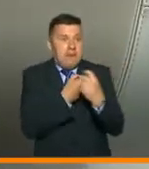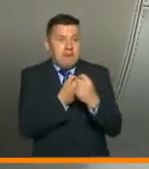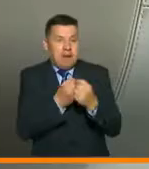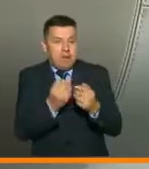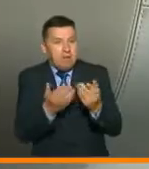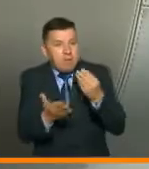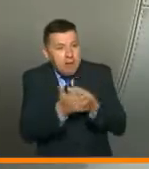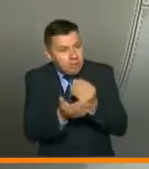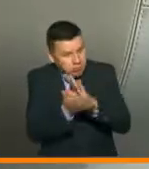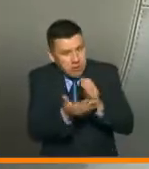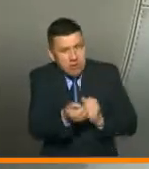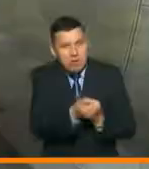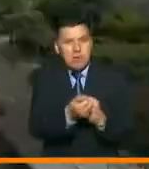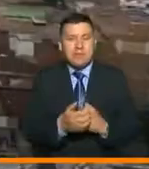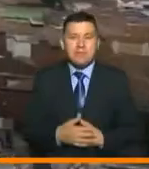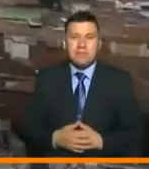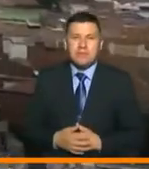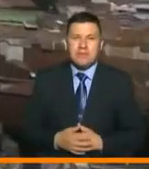abierta.